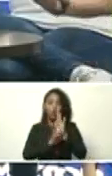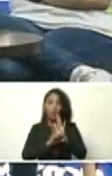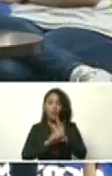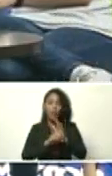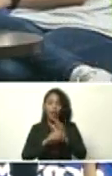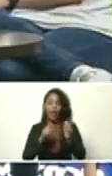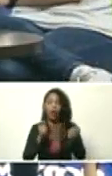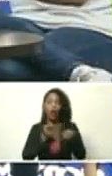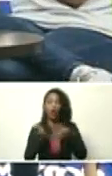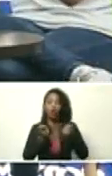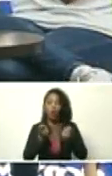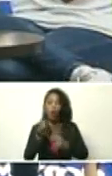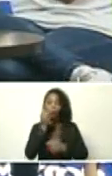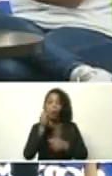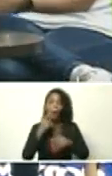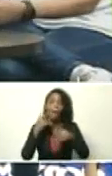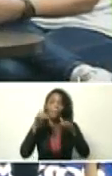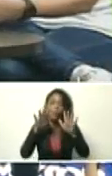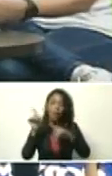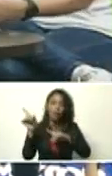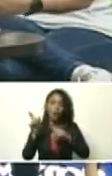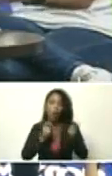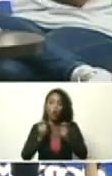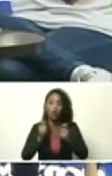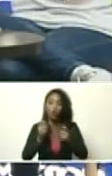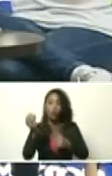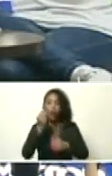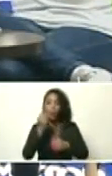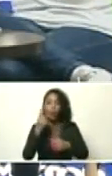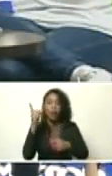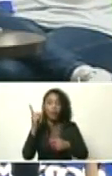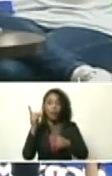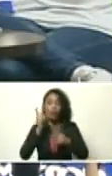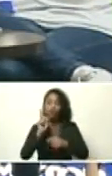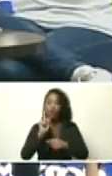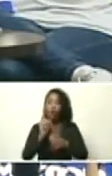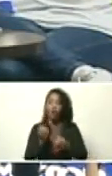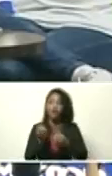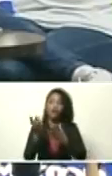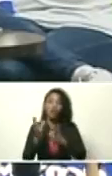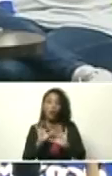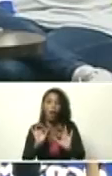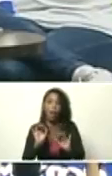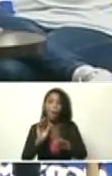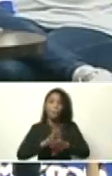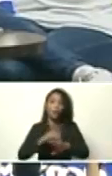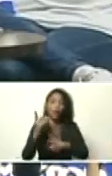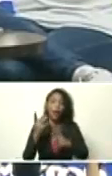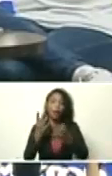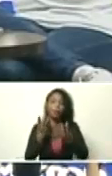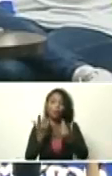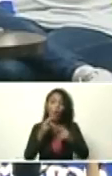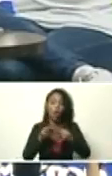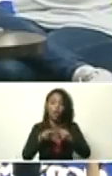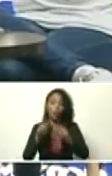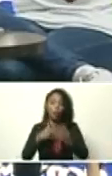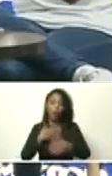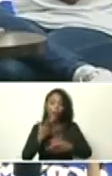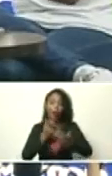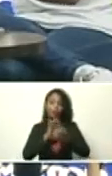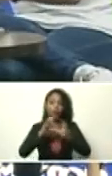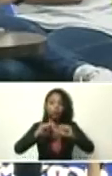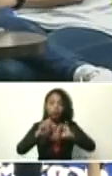alimentos, porque a pesar de que esto no es un alimento, es un producto que tiene que quedar no tóxico. Correcto. Porque es para la manipulación de los niños.